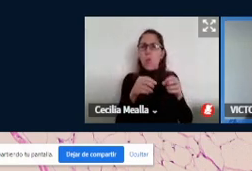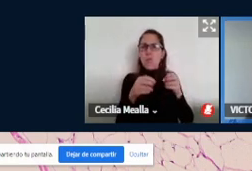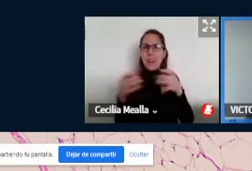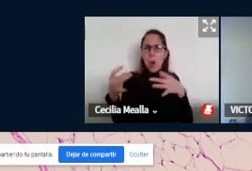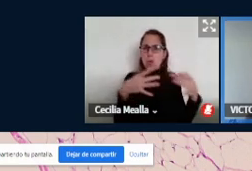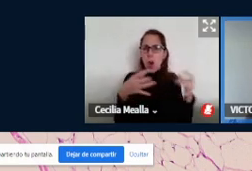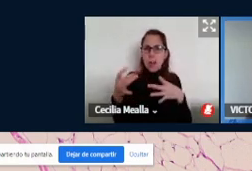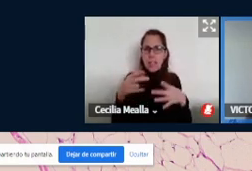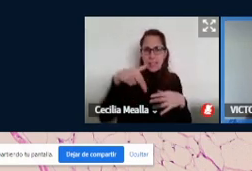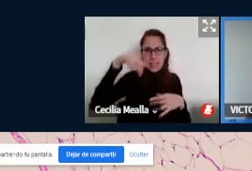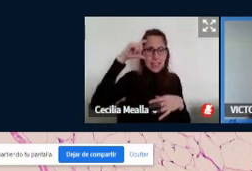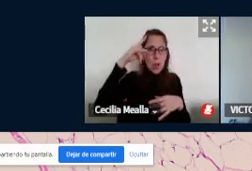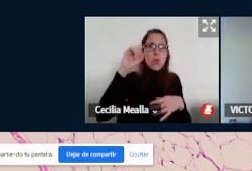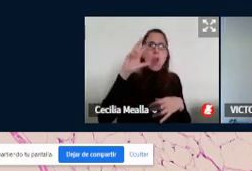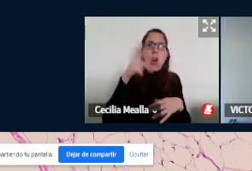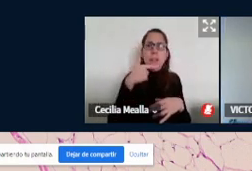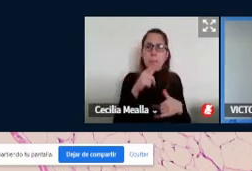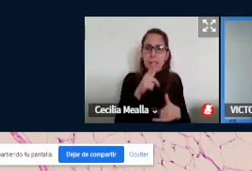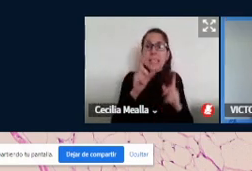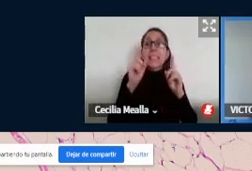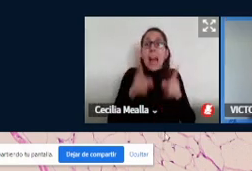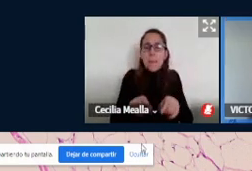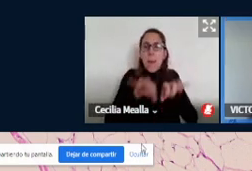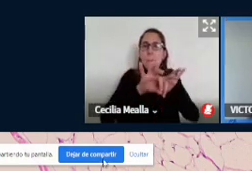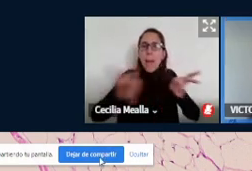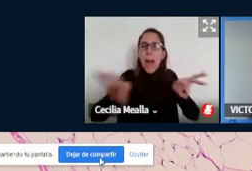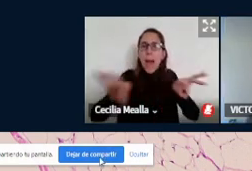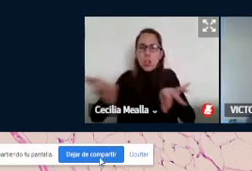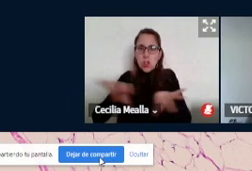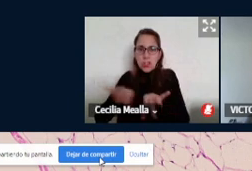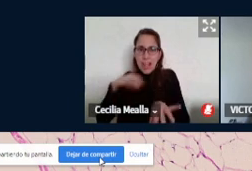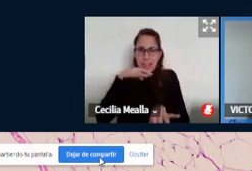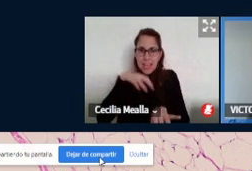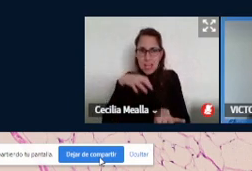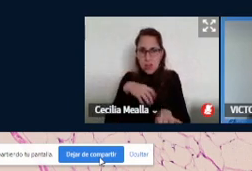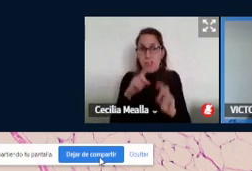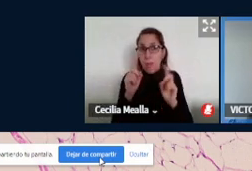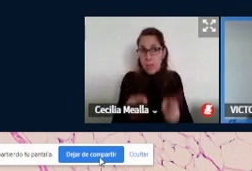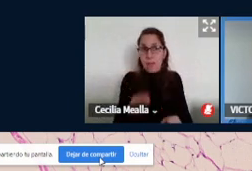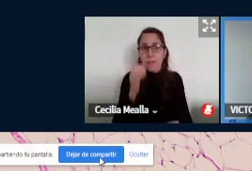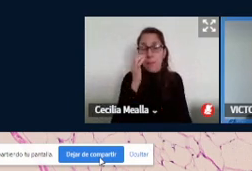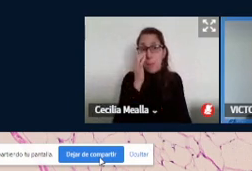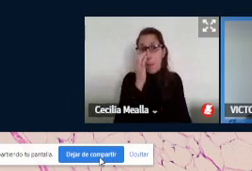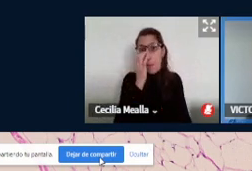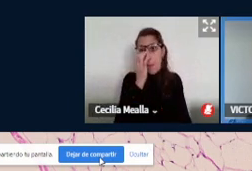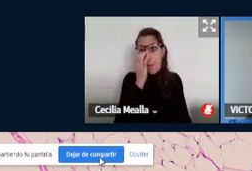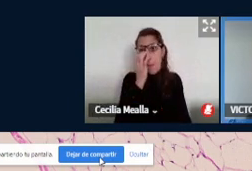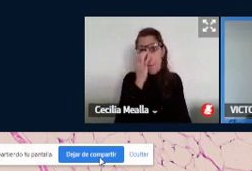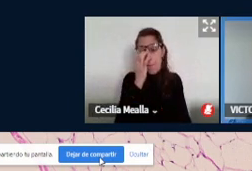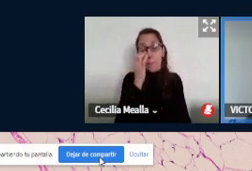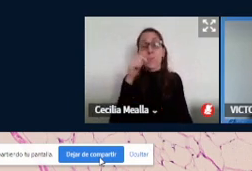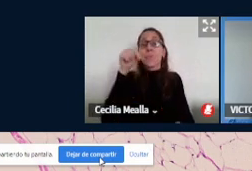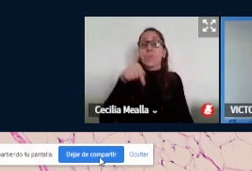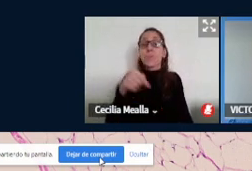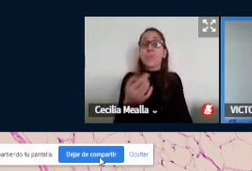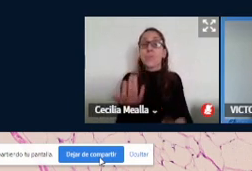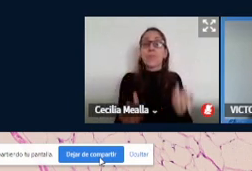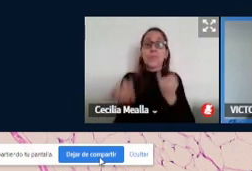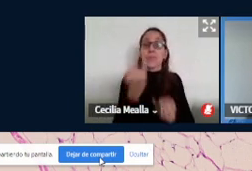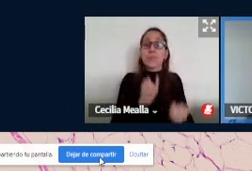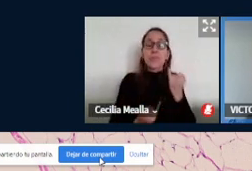sanguíneos, ¿sí? Bien. Ahora díganme qué dudas tienen